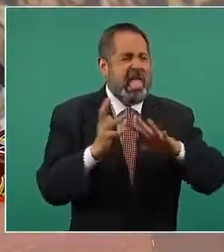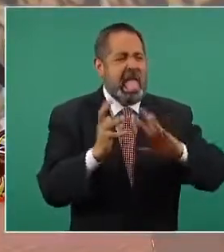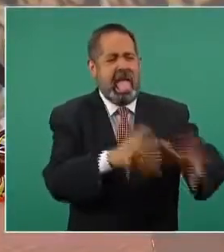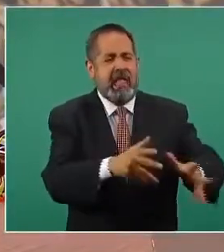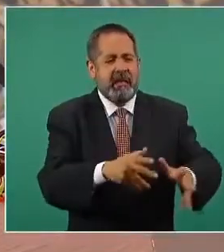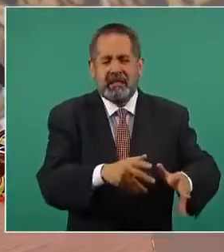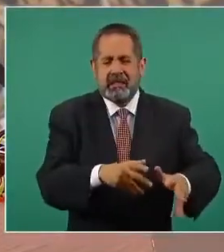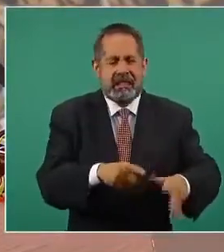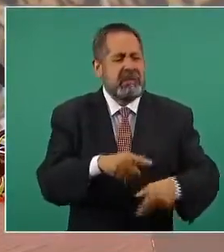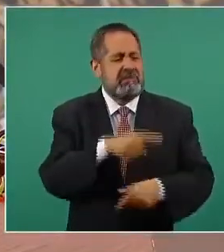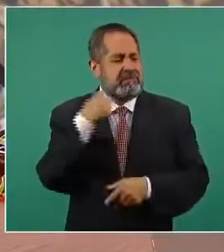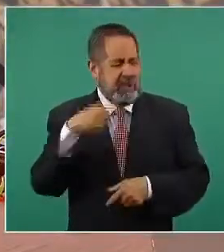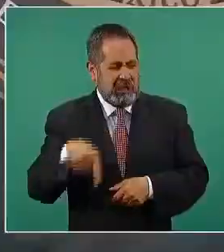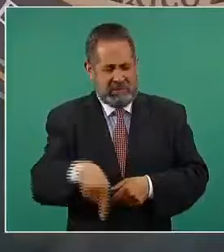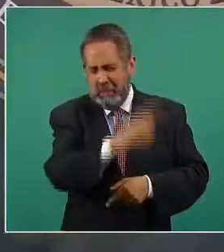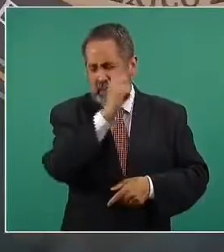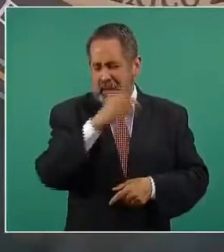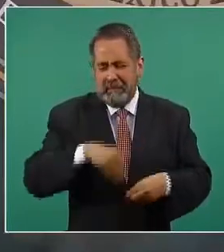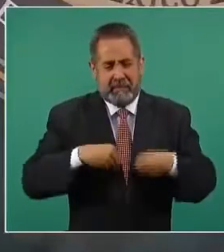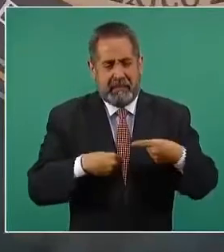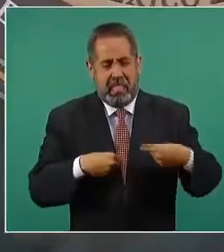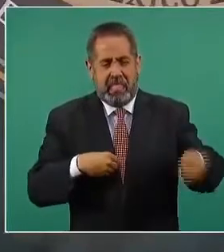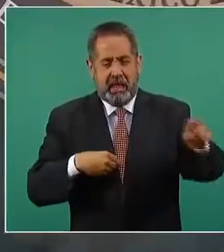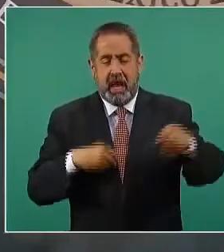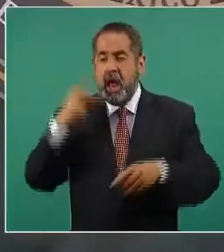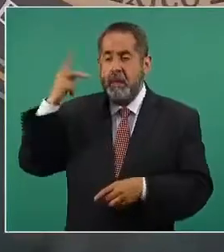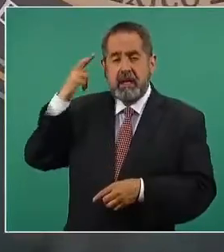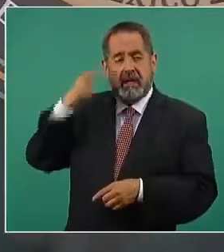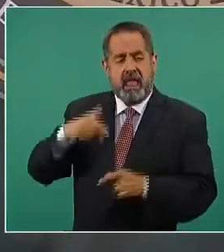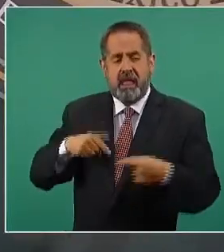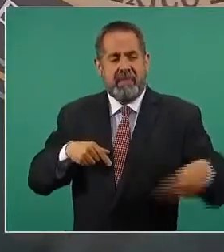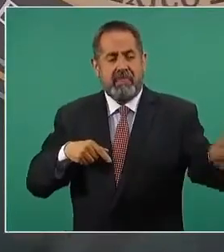asignados a los vencidos por el orden virreinal.